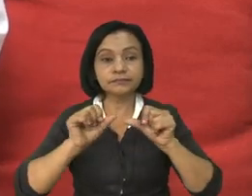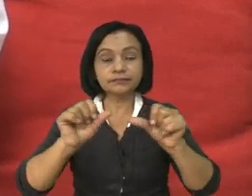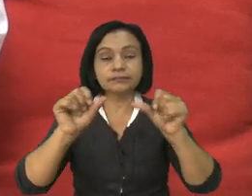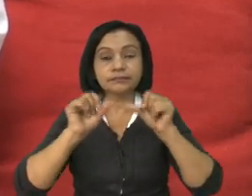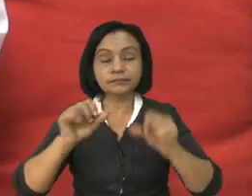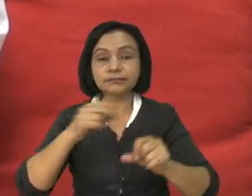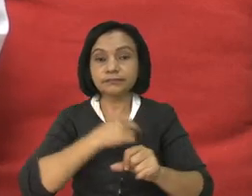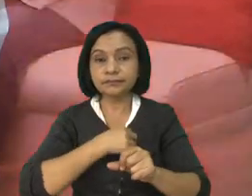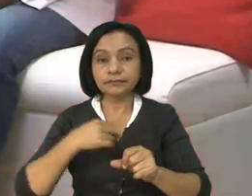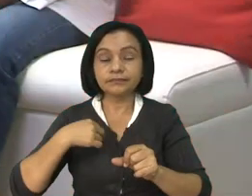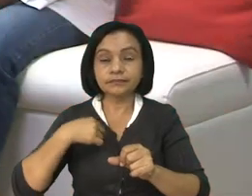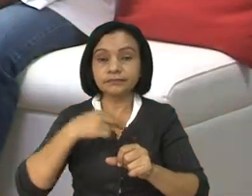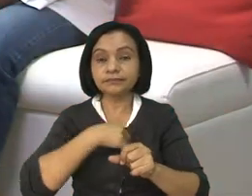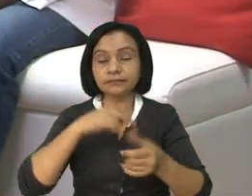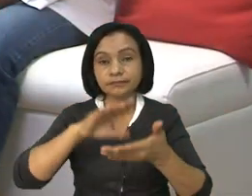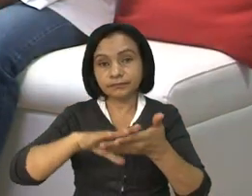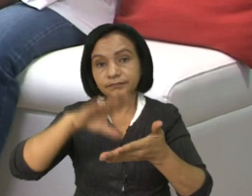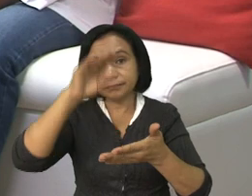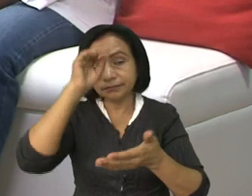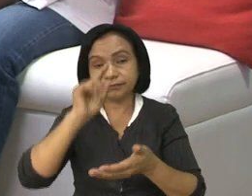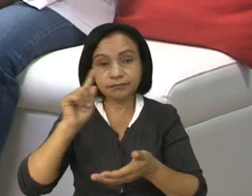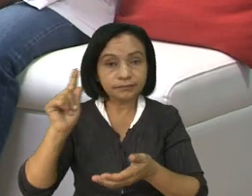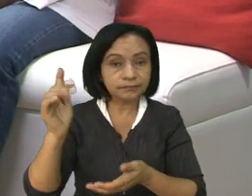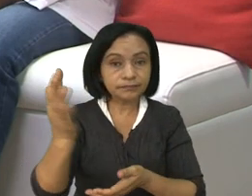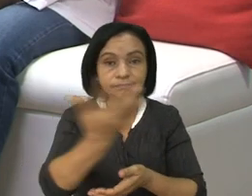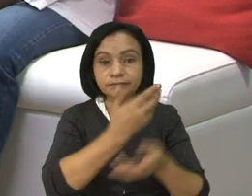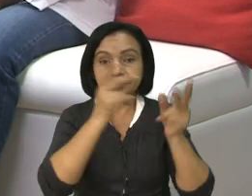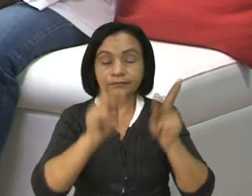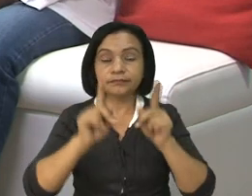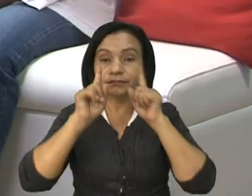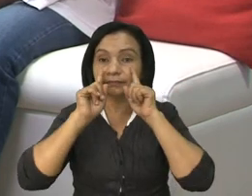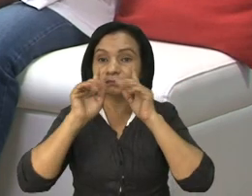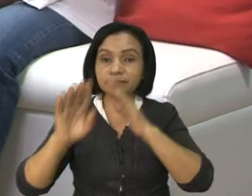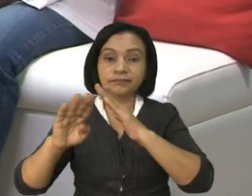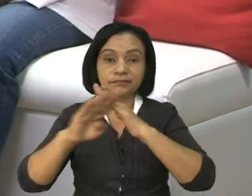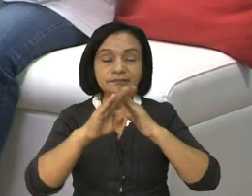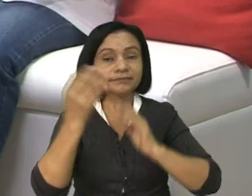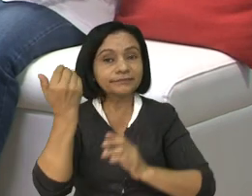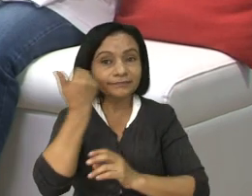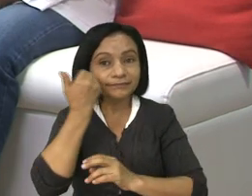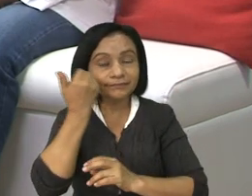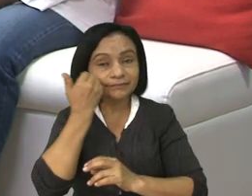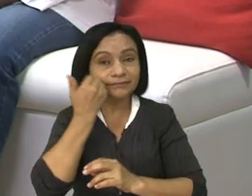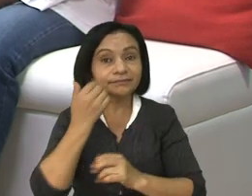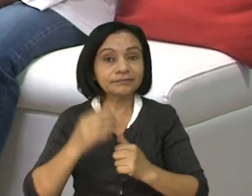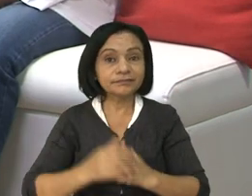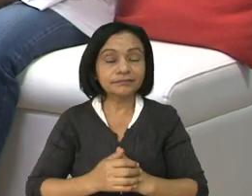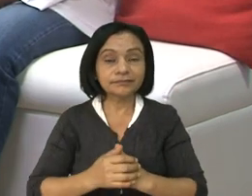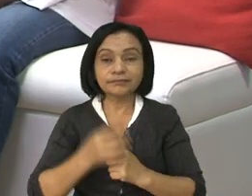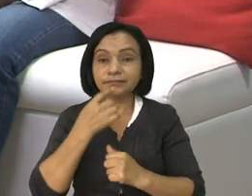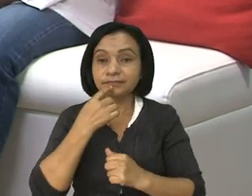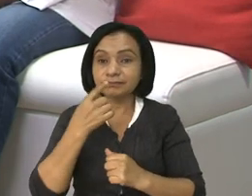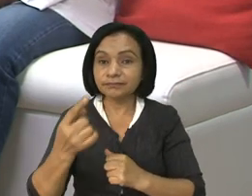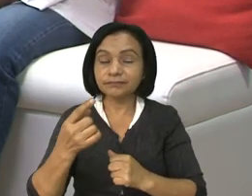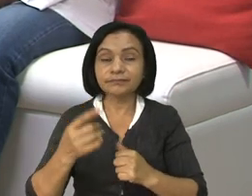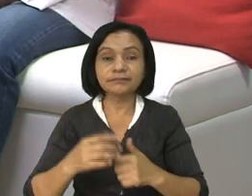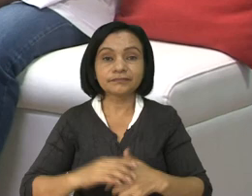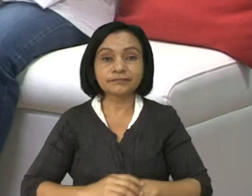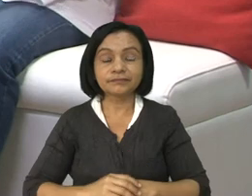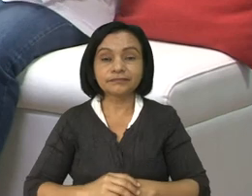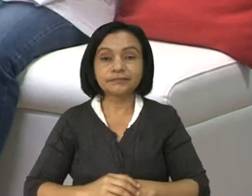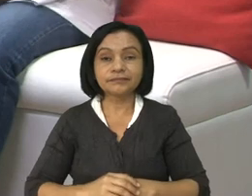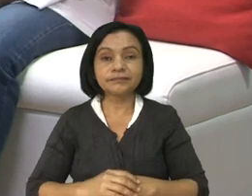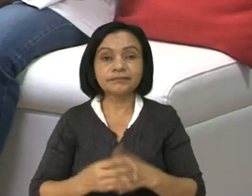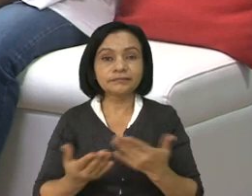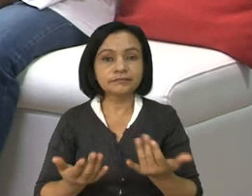están dando capacitaciones a todas las personas para prevenir este tipo de enfermedades que, como bien lo decís,